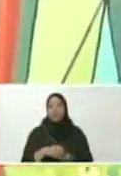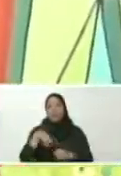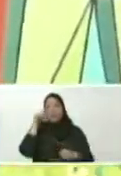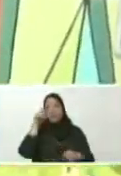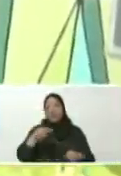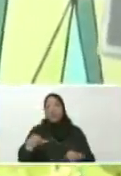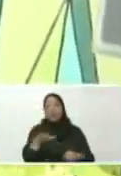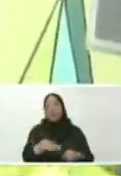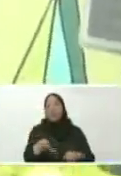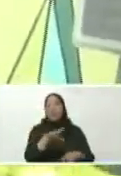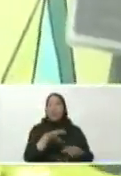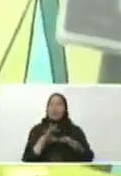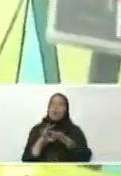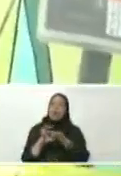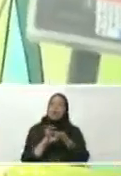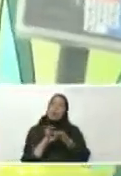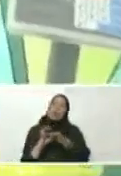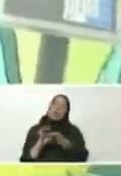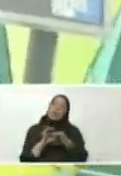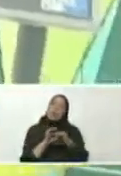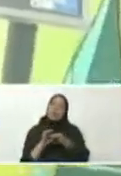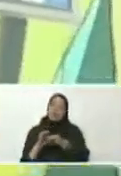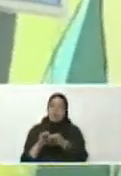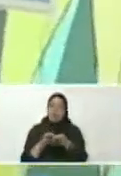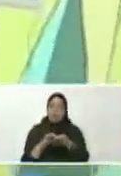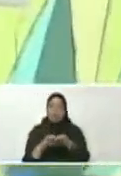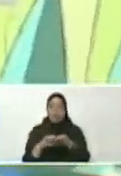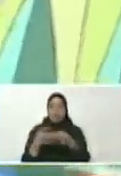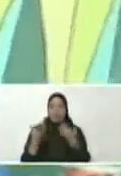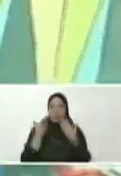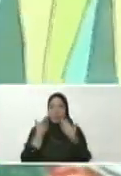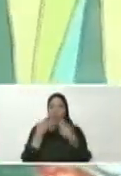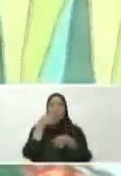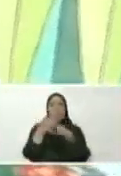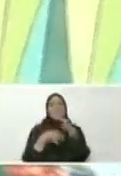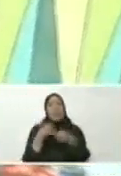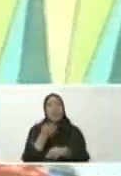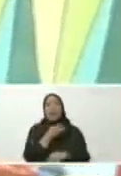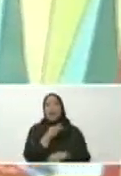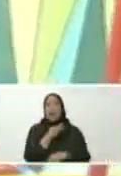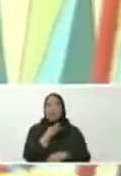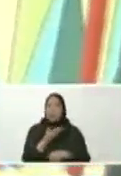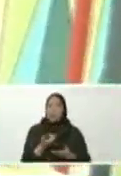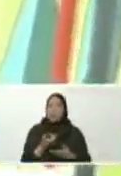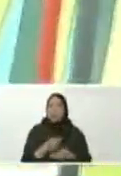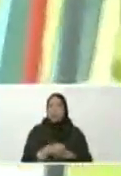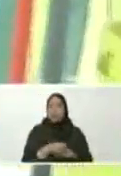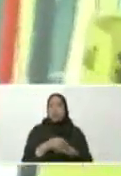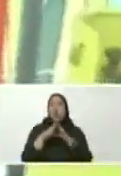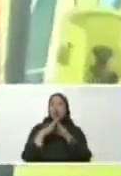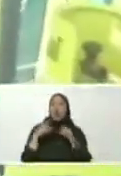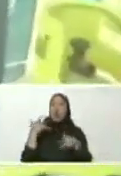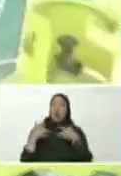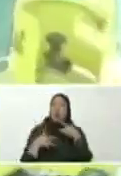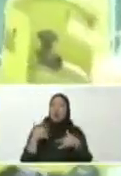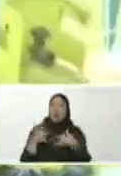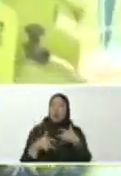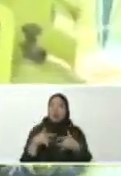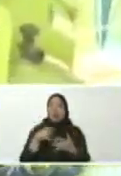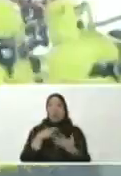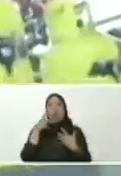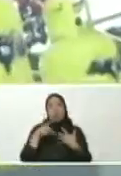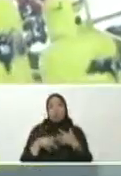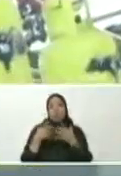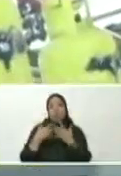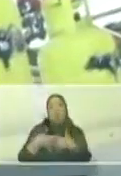Pueblo unido jamás será vencido, la Cava. Sí, presidente. ¿Qué me cuentas de esto? Dime. Fíjese, toda esta planta,